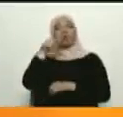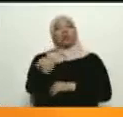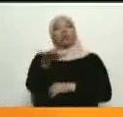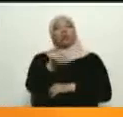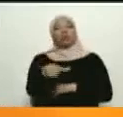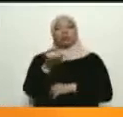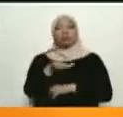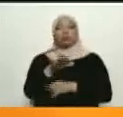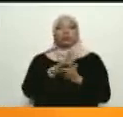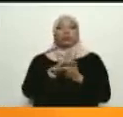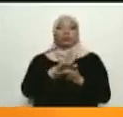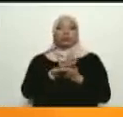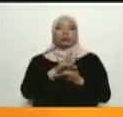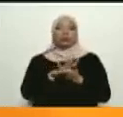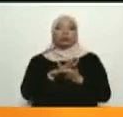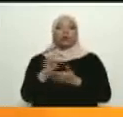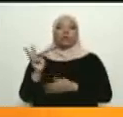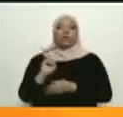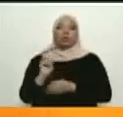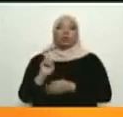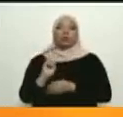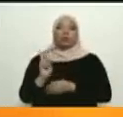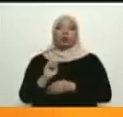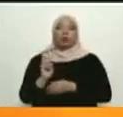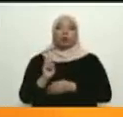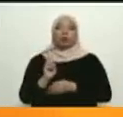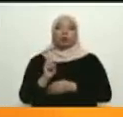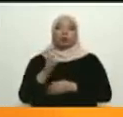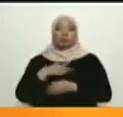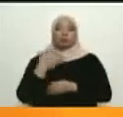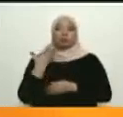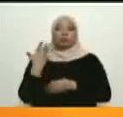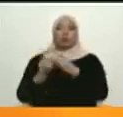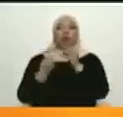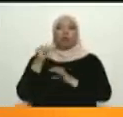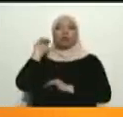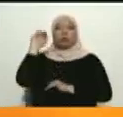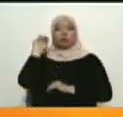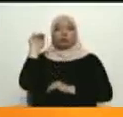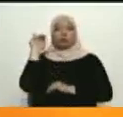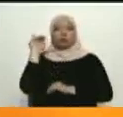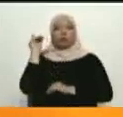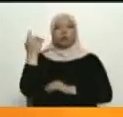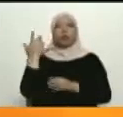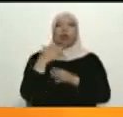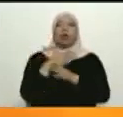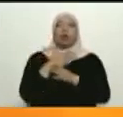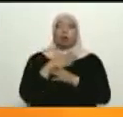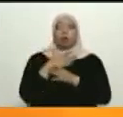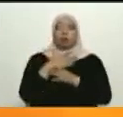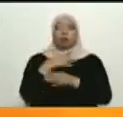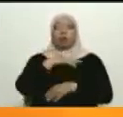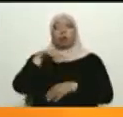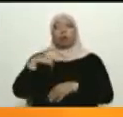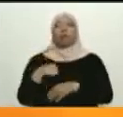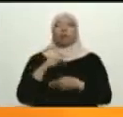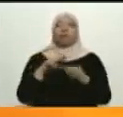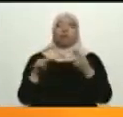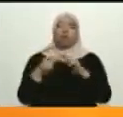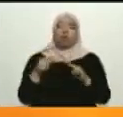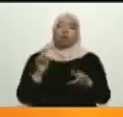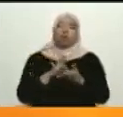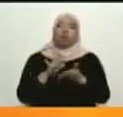de manera que los venezolanos podamos avanzar en la convivencia pacífica la